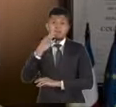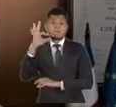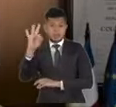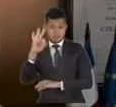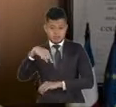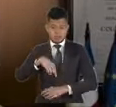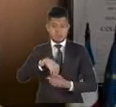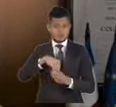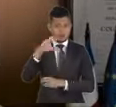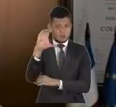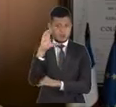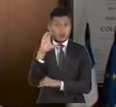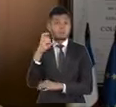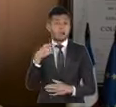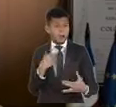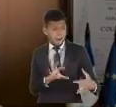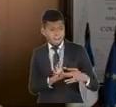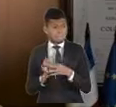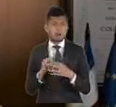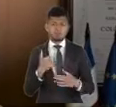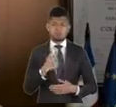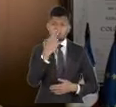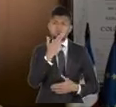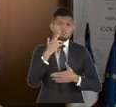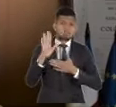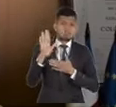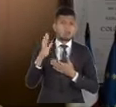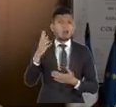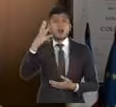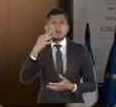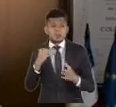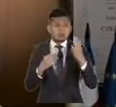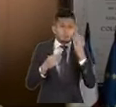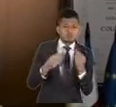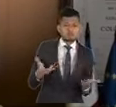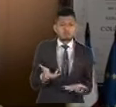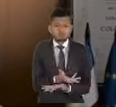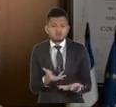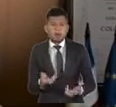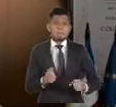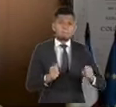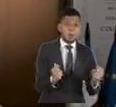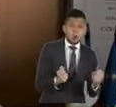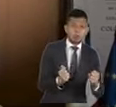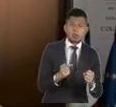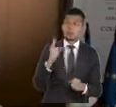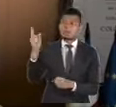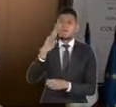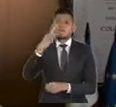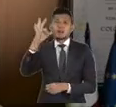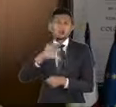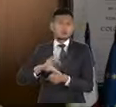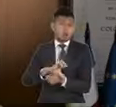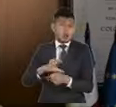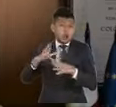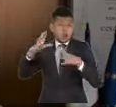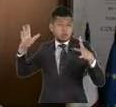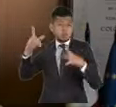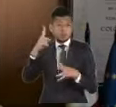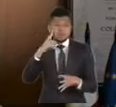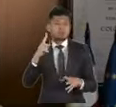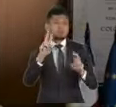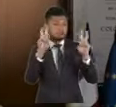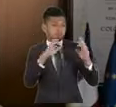me comprometo a seguir propiciando intercambio de experiencias entre Bogotá y grandes ciudades francesas en el tema del